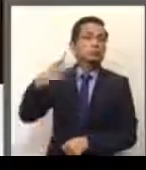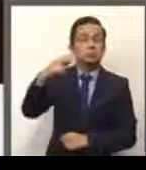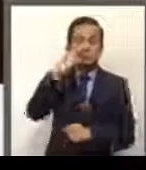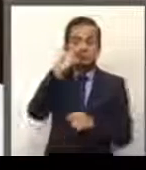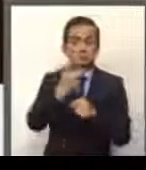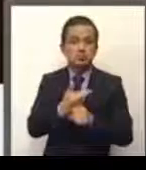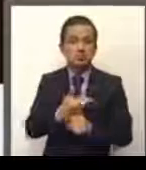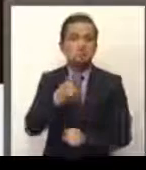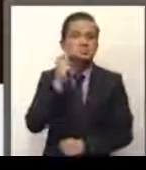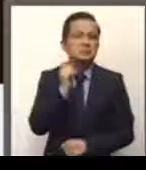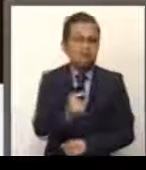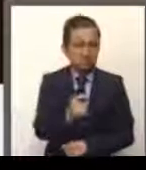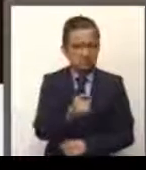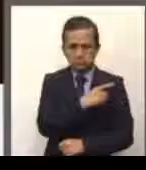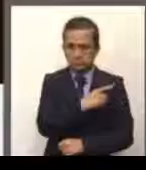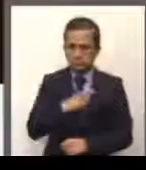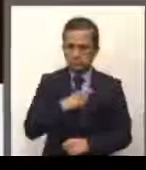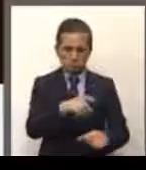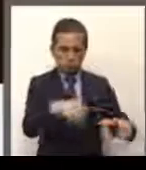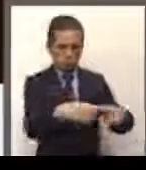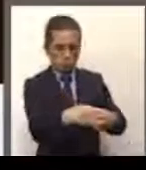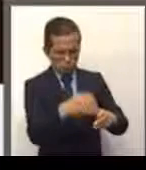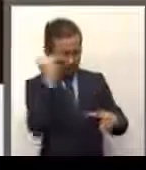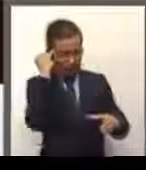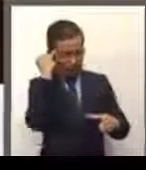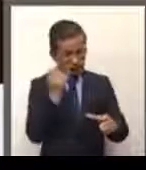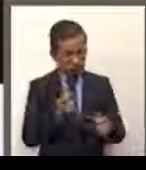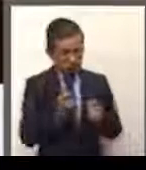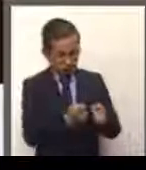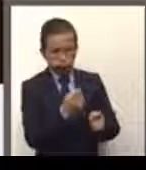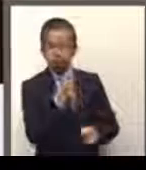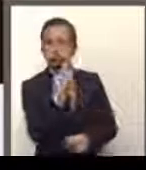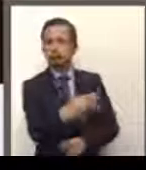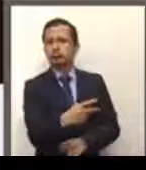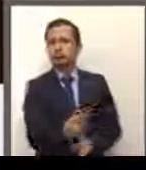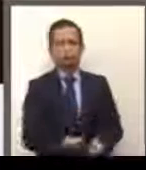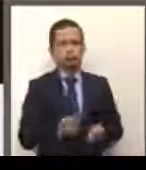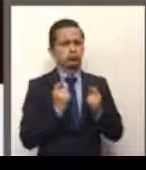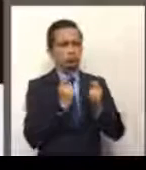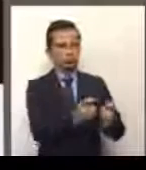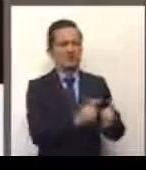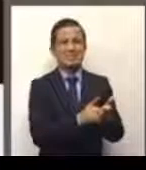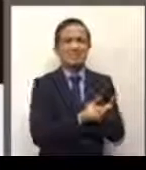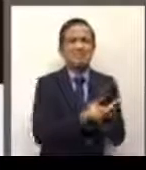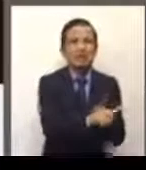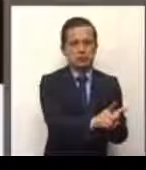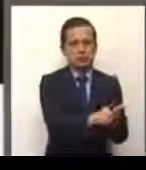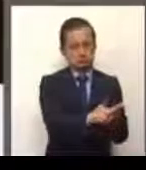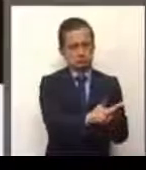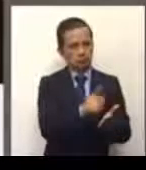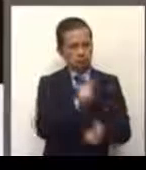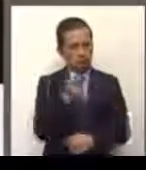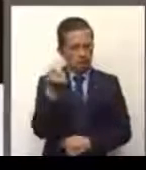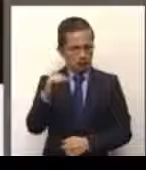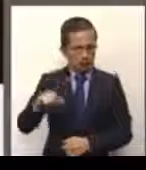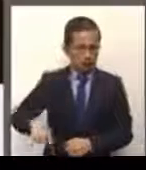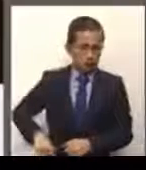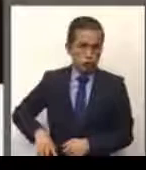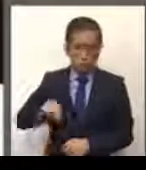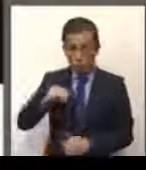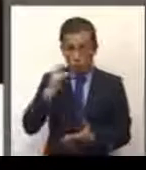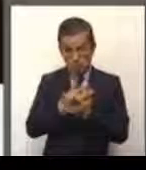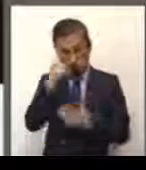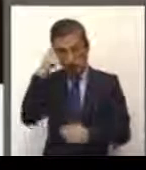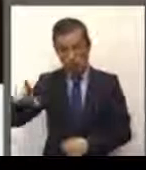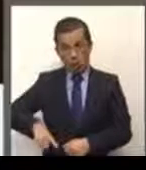mexicano de reconocer a las comunidades originarias como sujeto de derecho público y no solo de interés